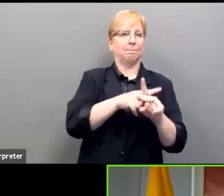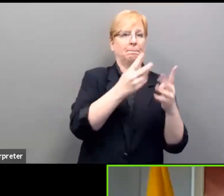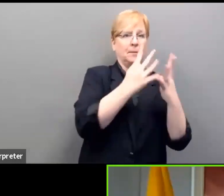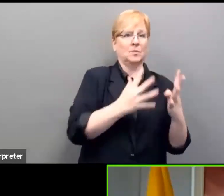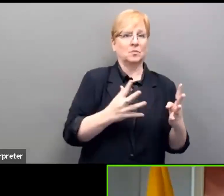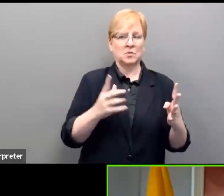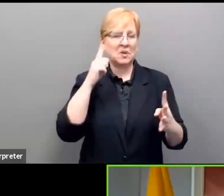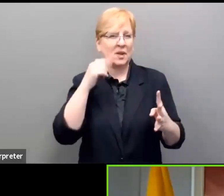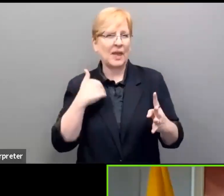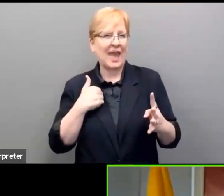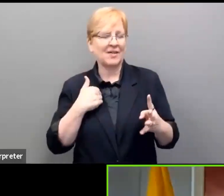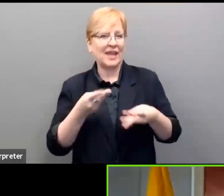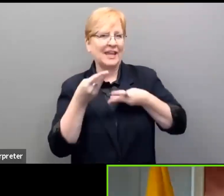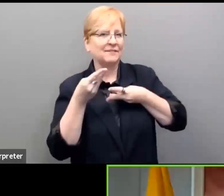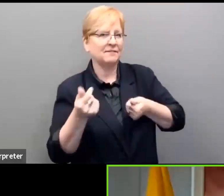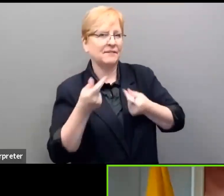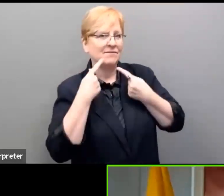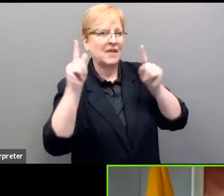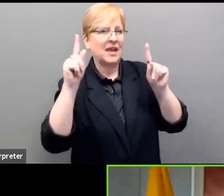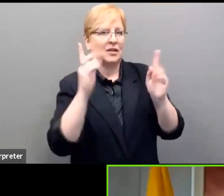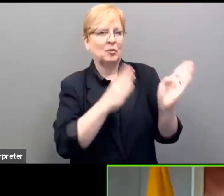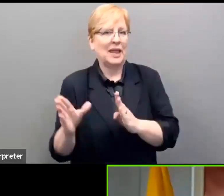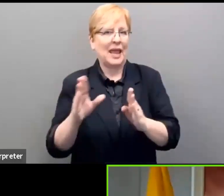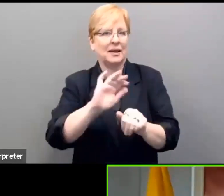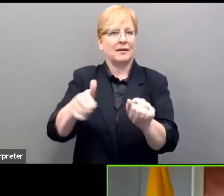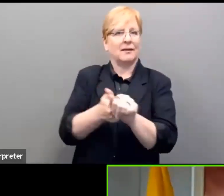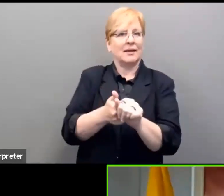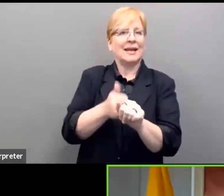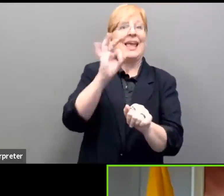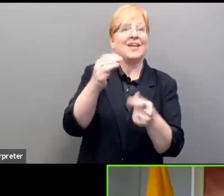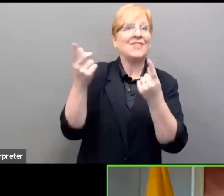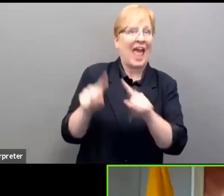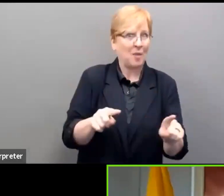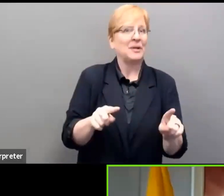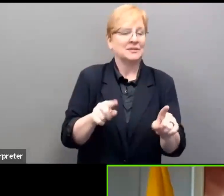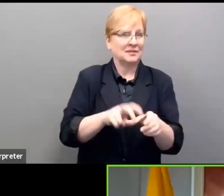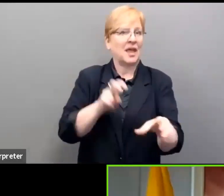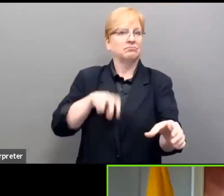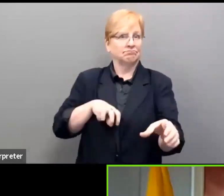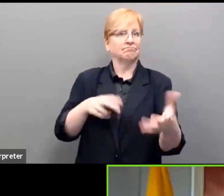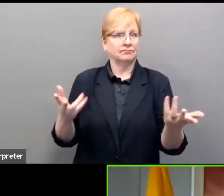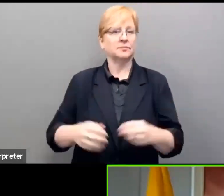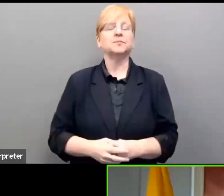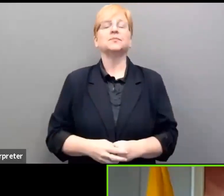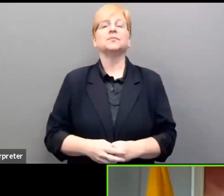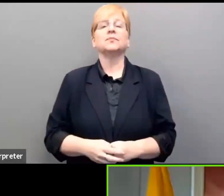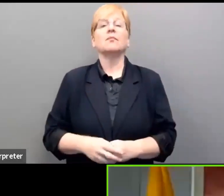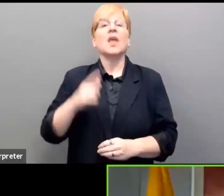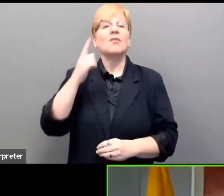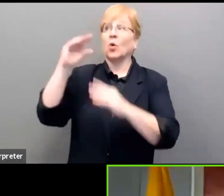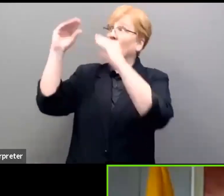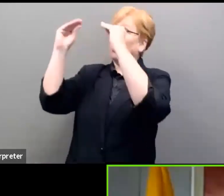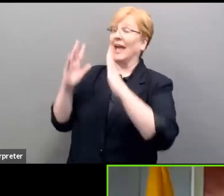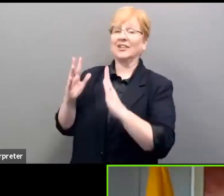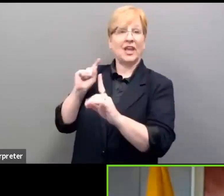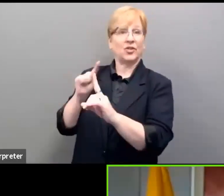informados sobre eso, pero también tenemos que salvar a las vidas y evitar la propagación. Entonces sí, lo hemos pensado y pienso que tenemos